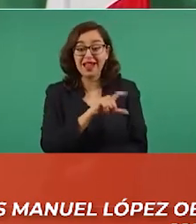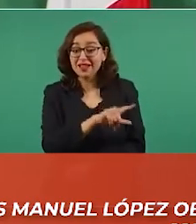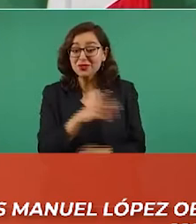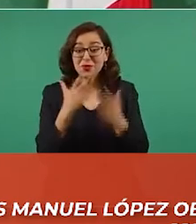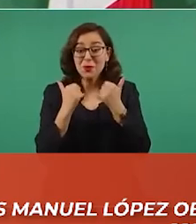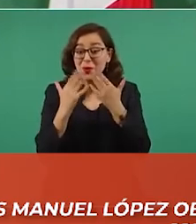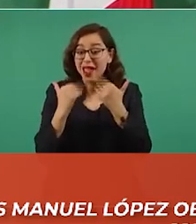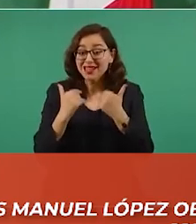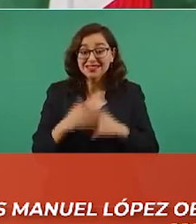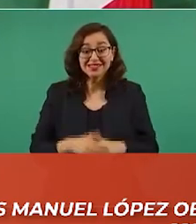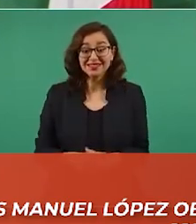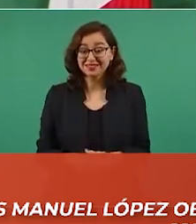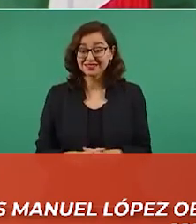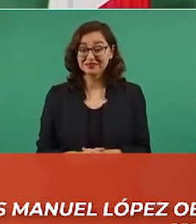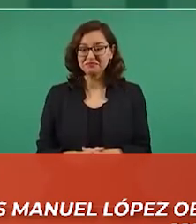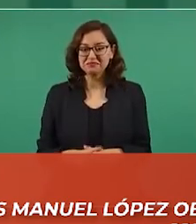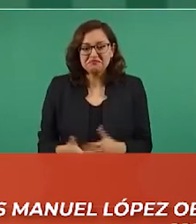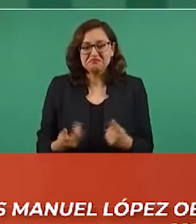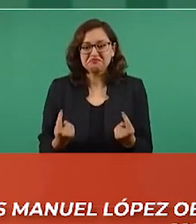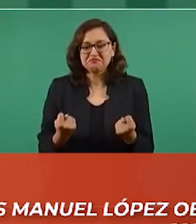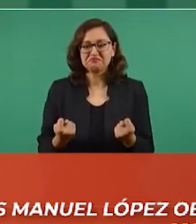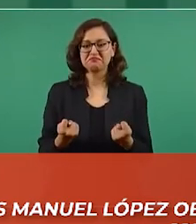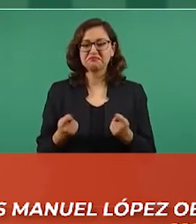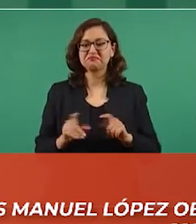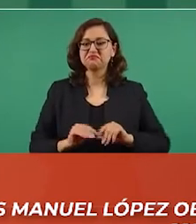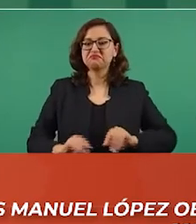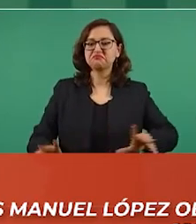Son, la verdad,